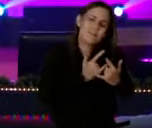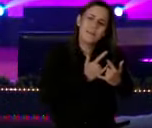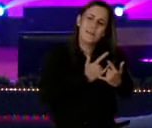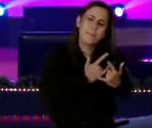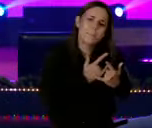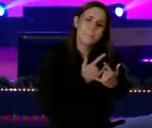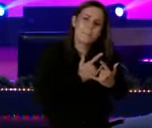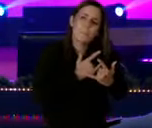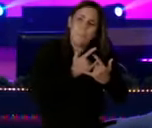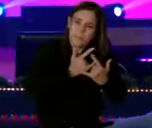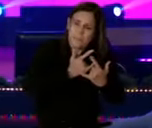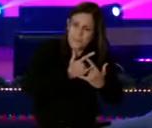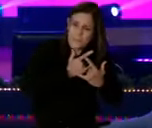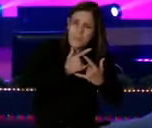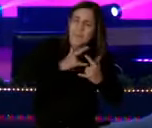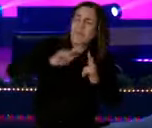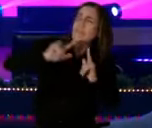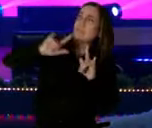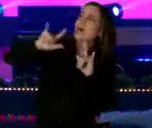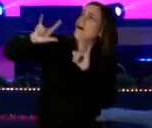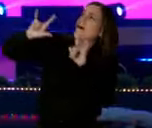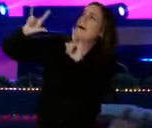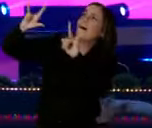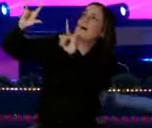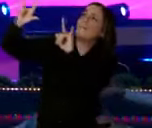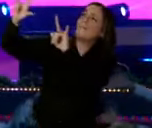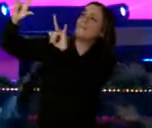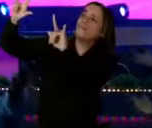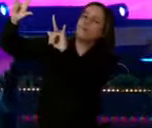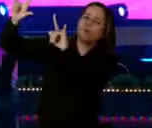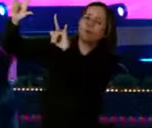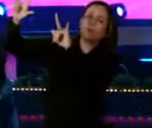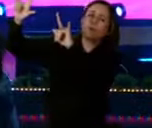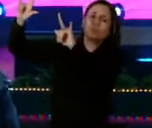amaste, te amo.